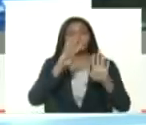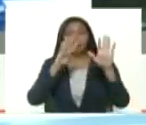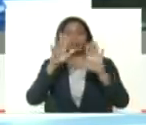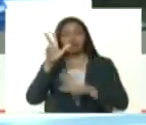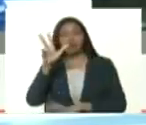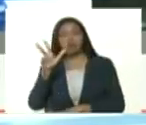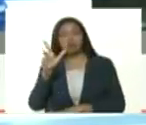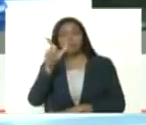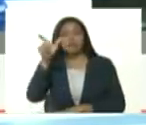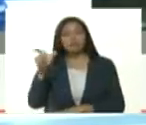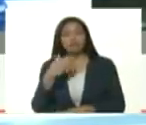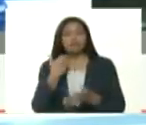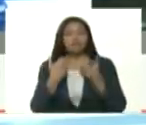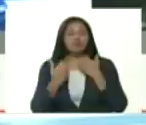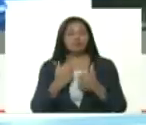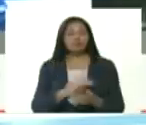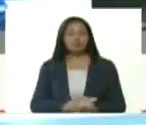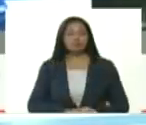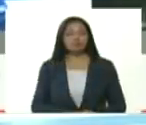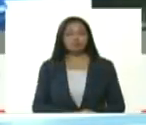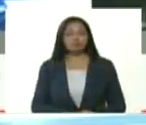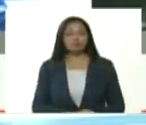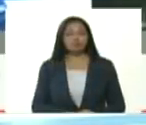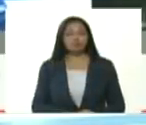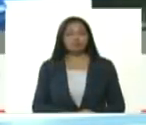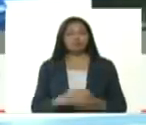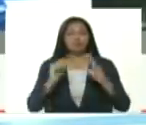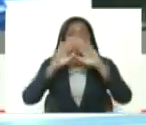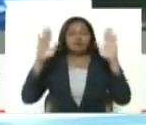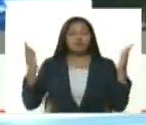2.073.394 casos a nivel mundial,